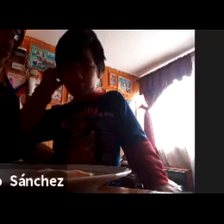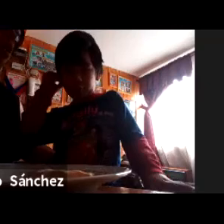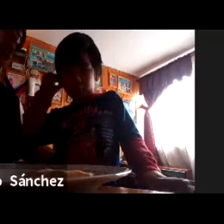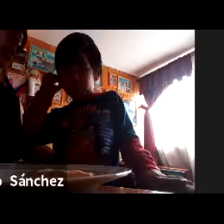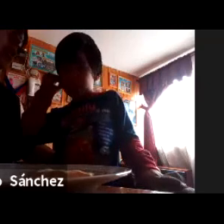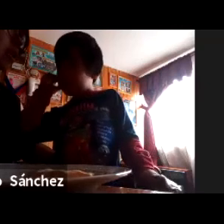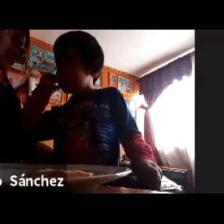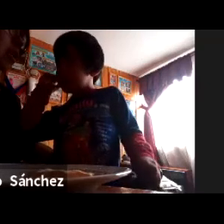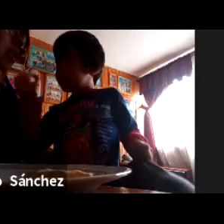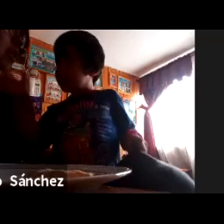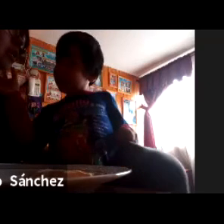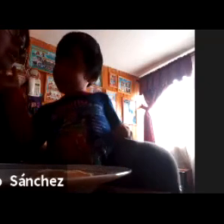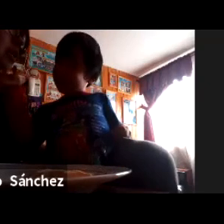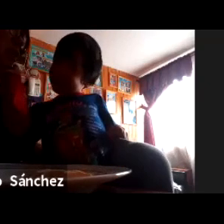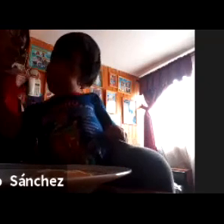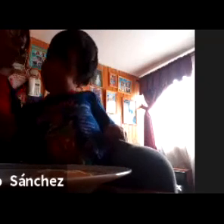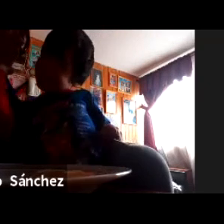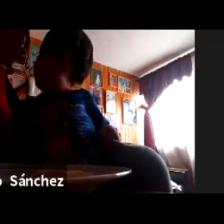Es el rey.